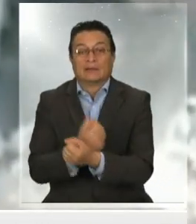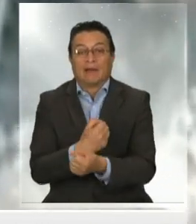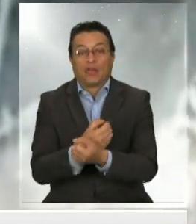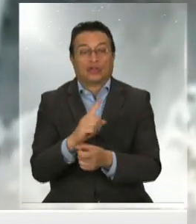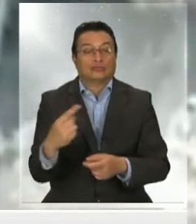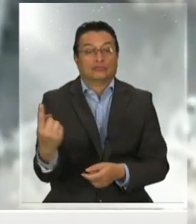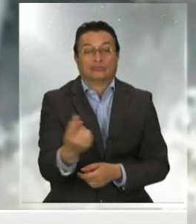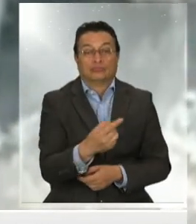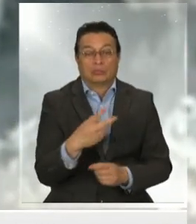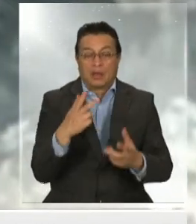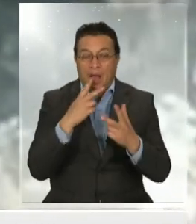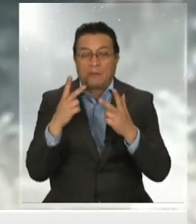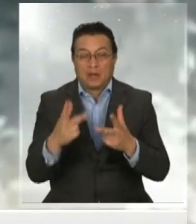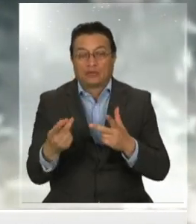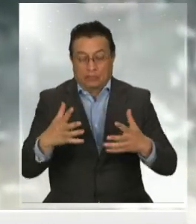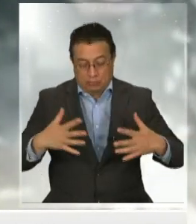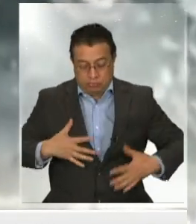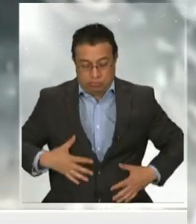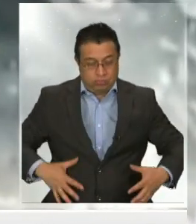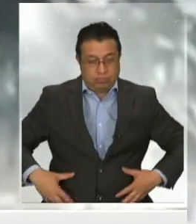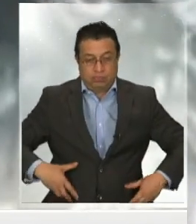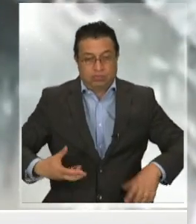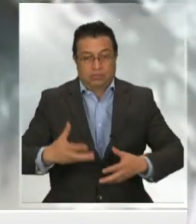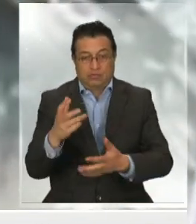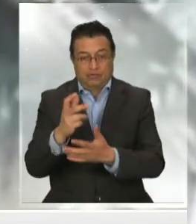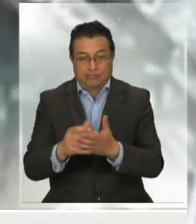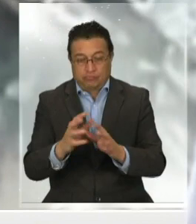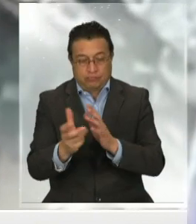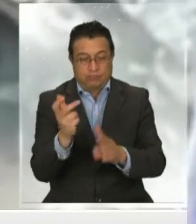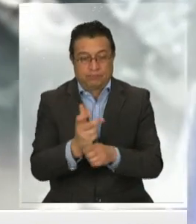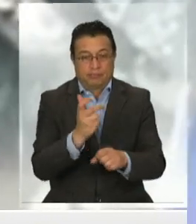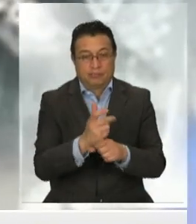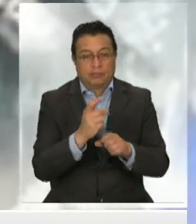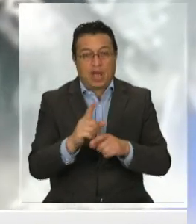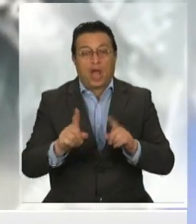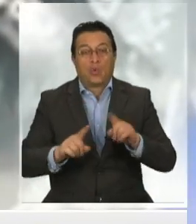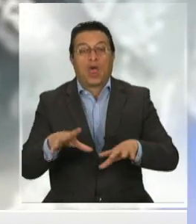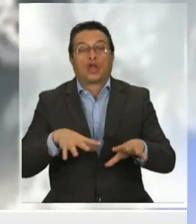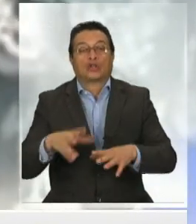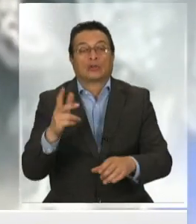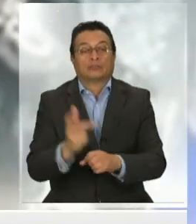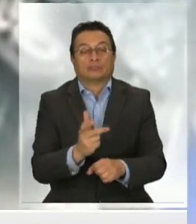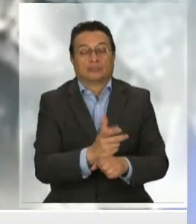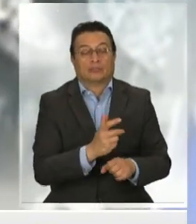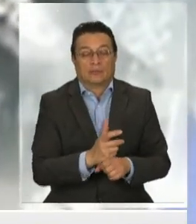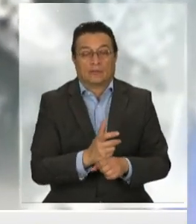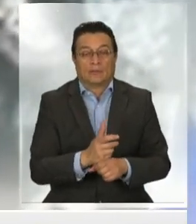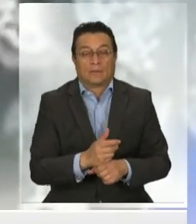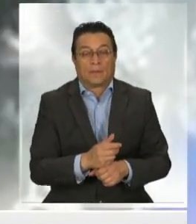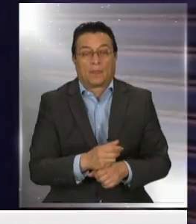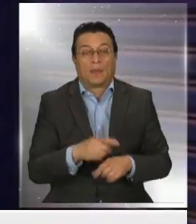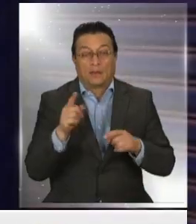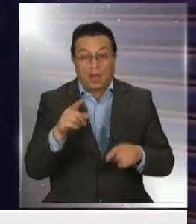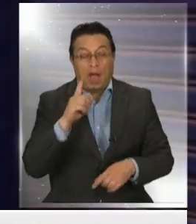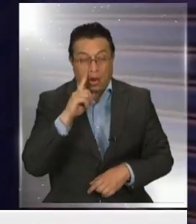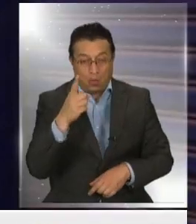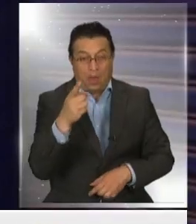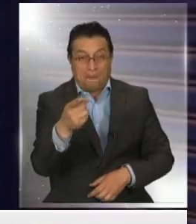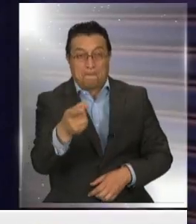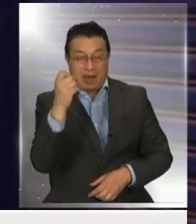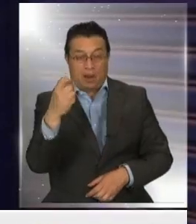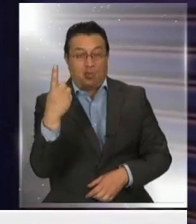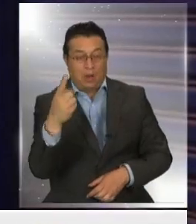clientes. A uno de estos lo registraron prácticamente por completo, robándole algunas pertenencias. Y percutando un disparo